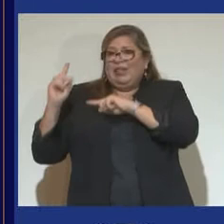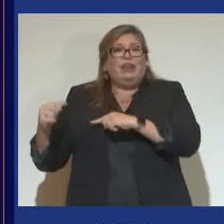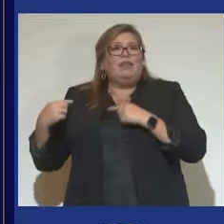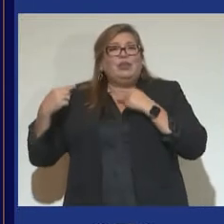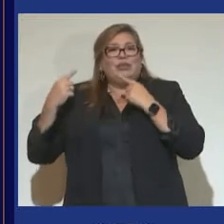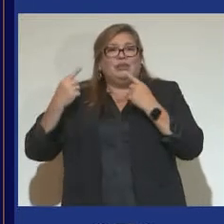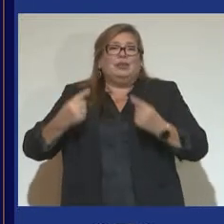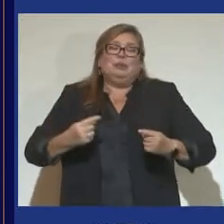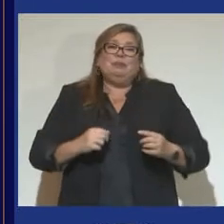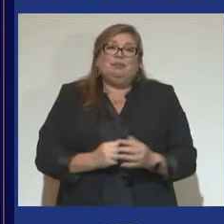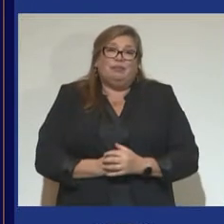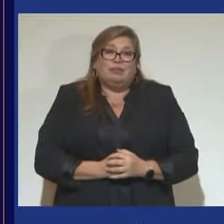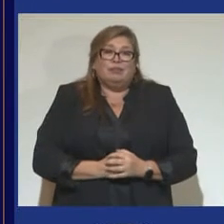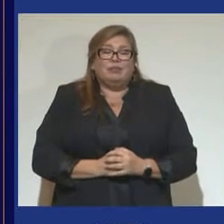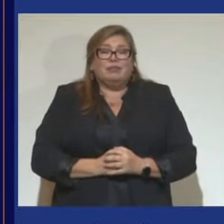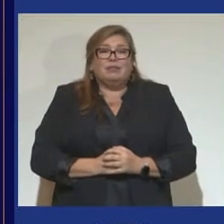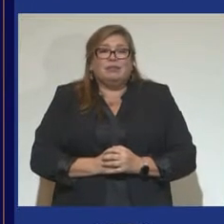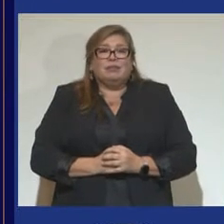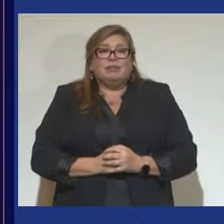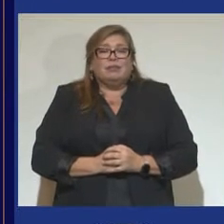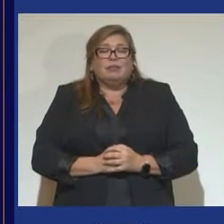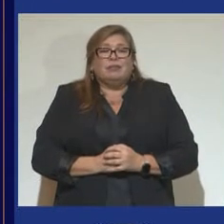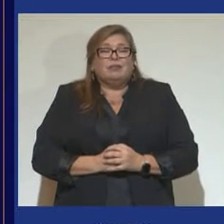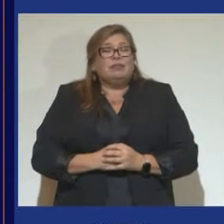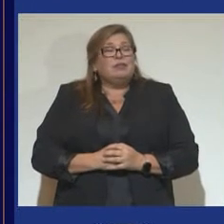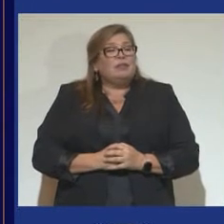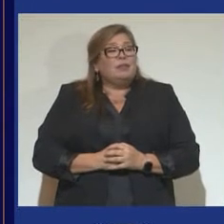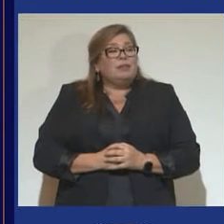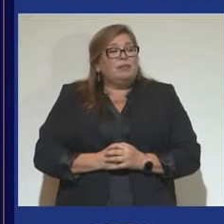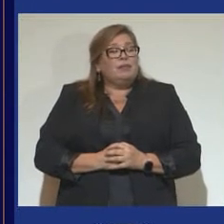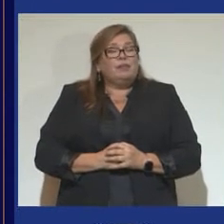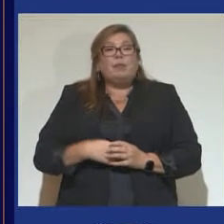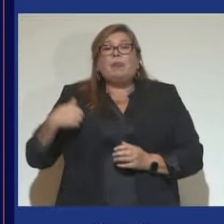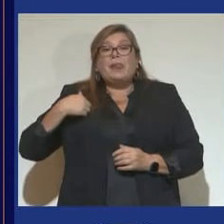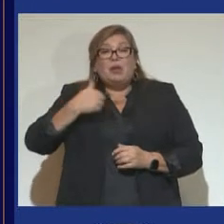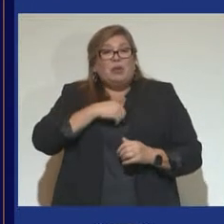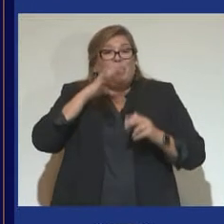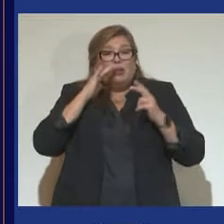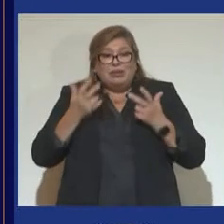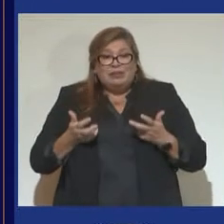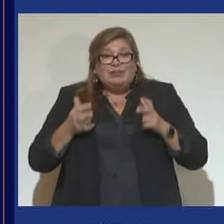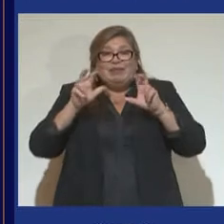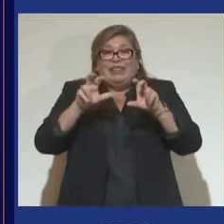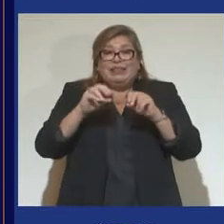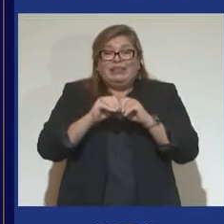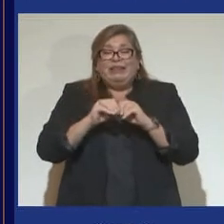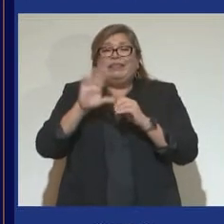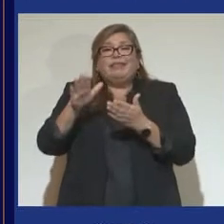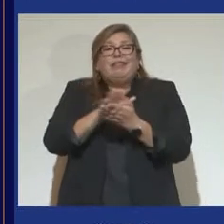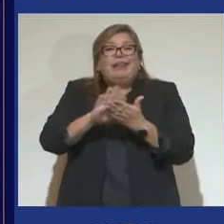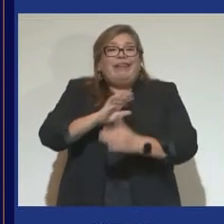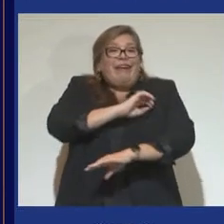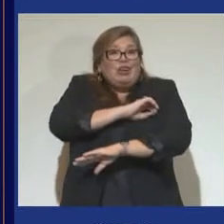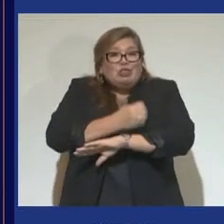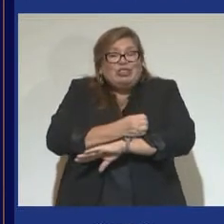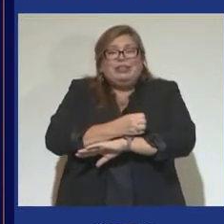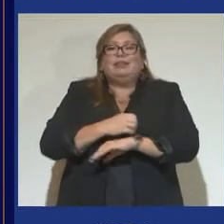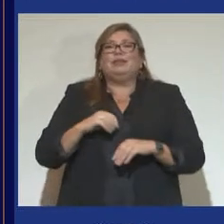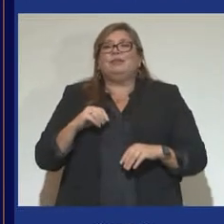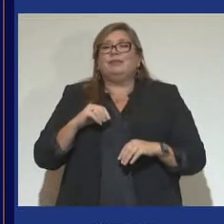hecho es que el estado alguna vez ha hecho estamos invirtiendo en nuestra energía en nuestro enfoque